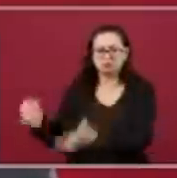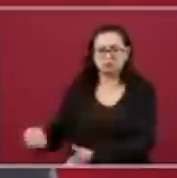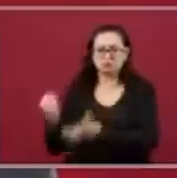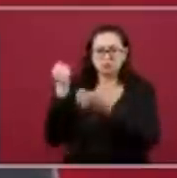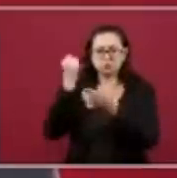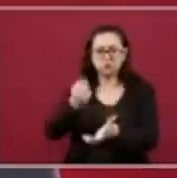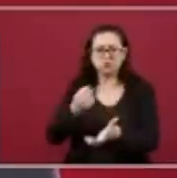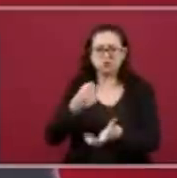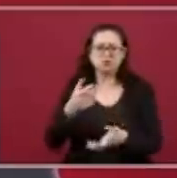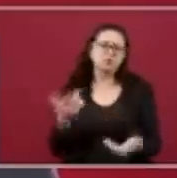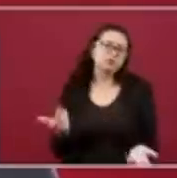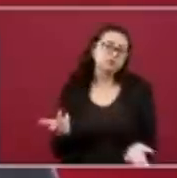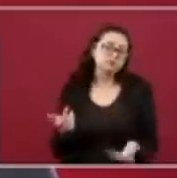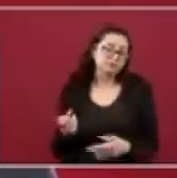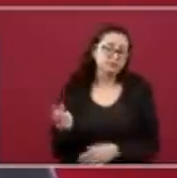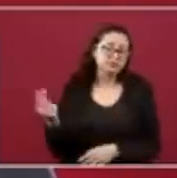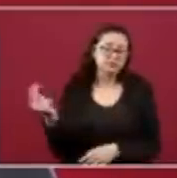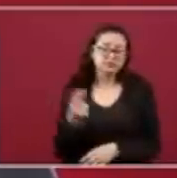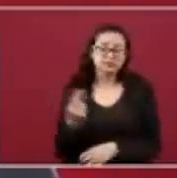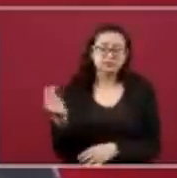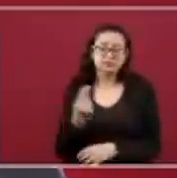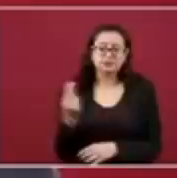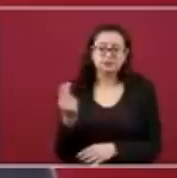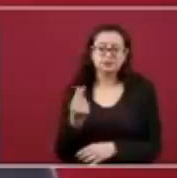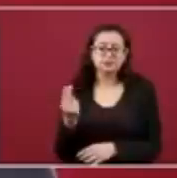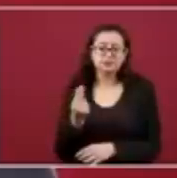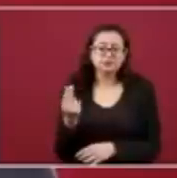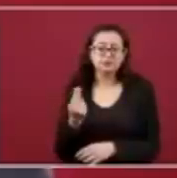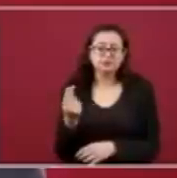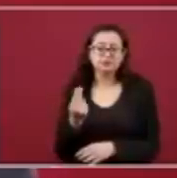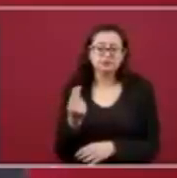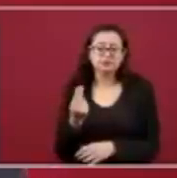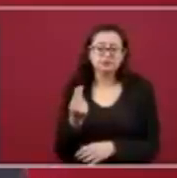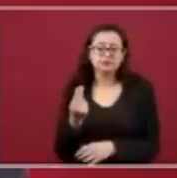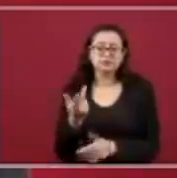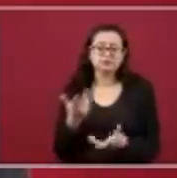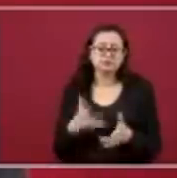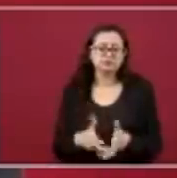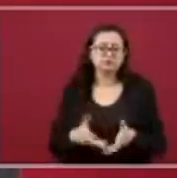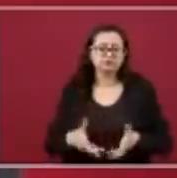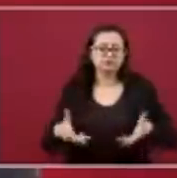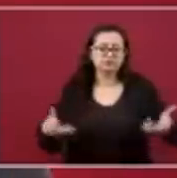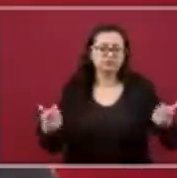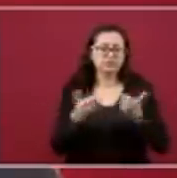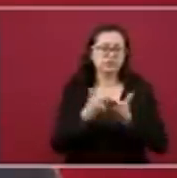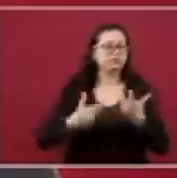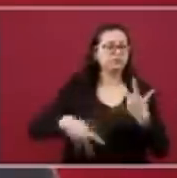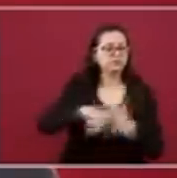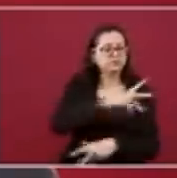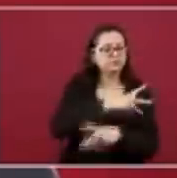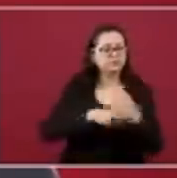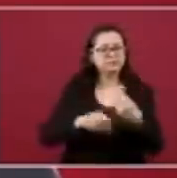porque necesitamos que haya crecimiento de la economía,